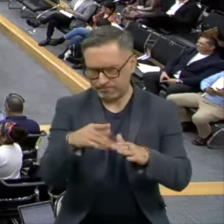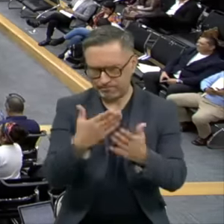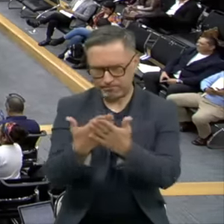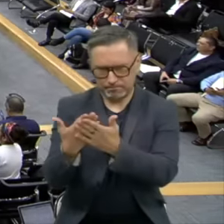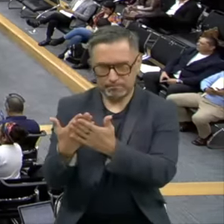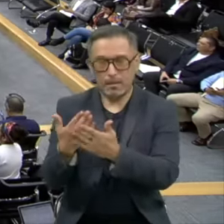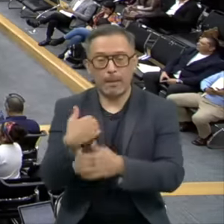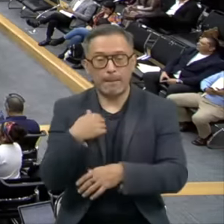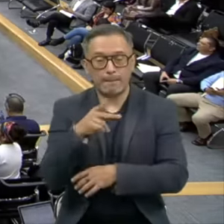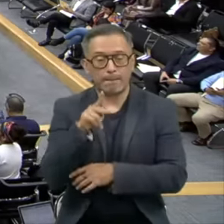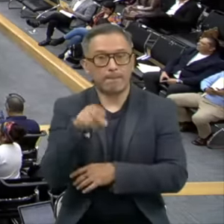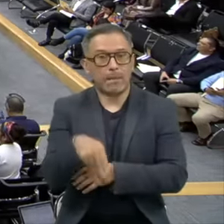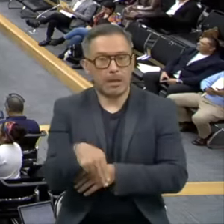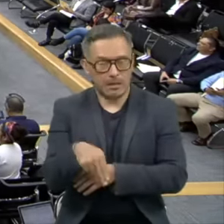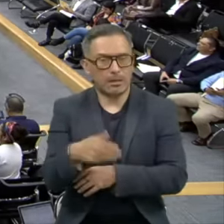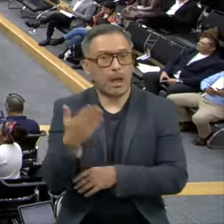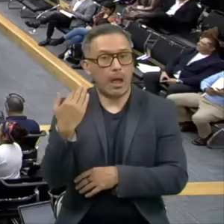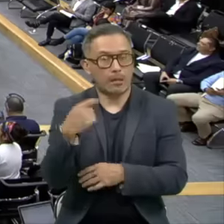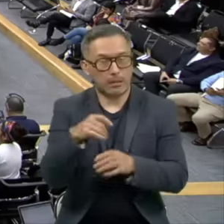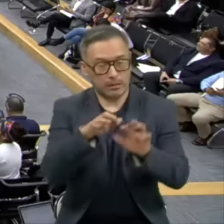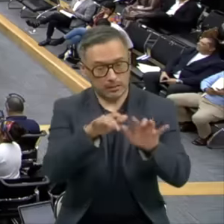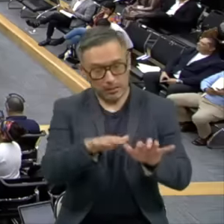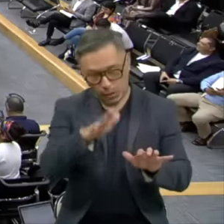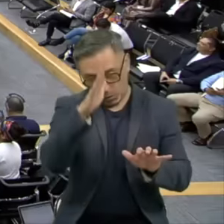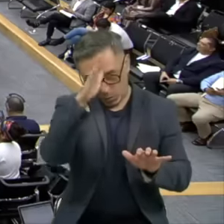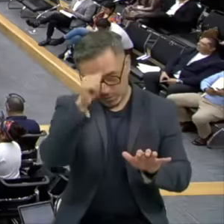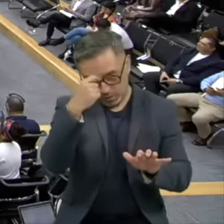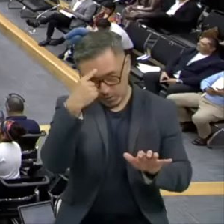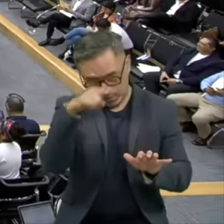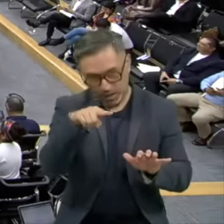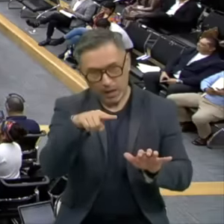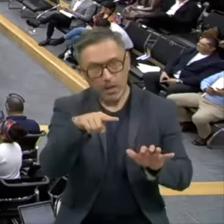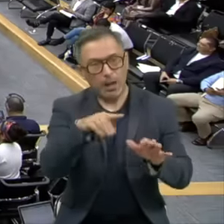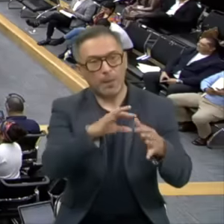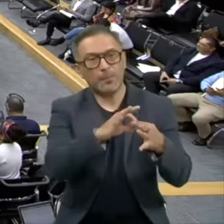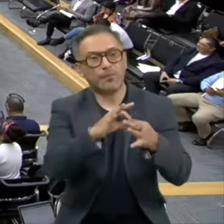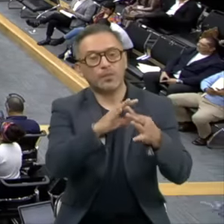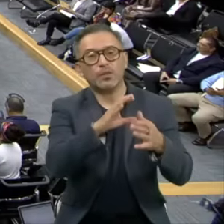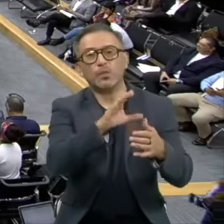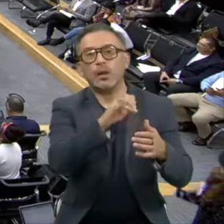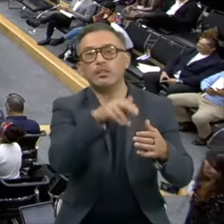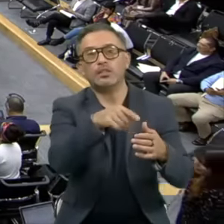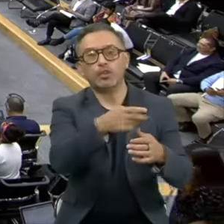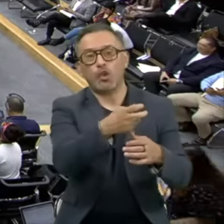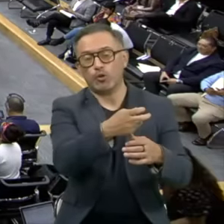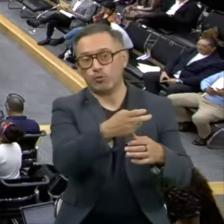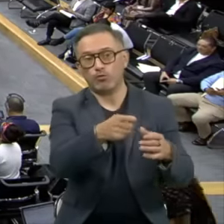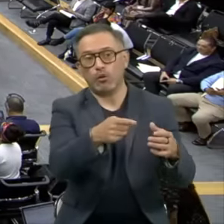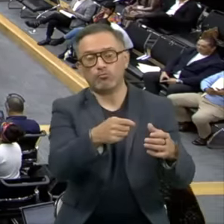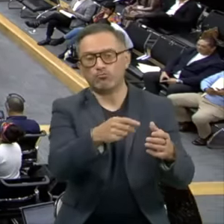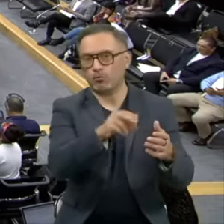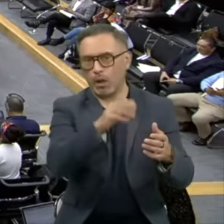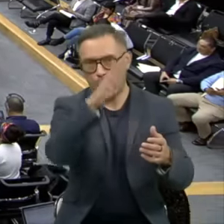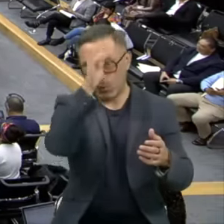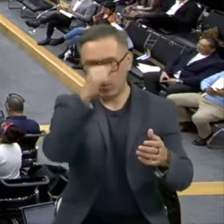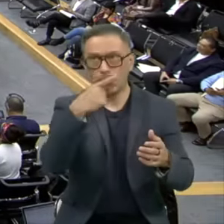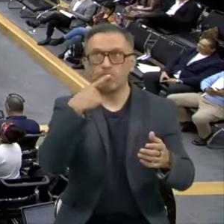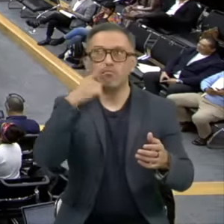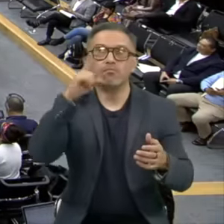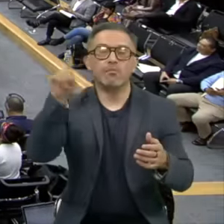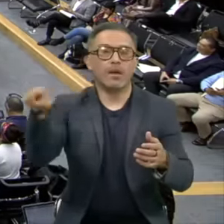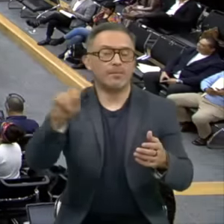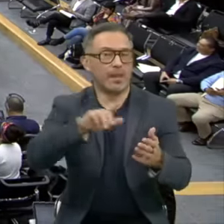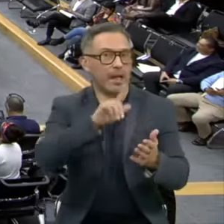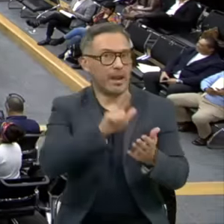Nacional impugnó el convenio de la coalición oficialista, denunciando un fraude a la ley, señor